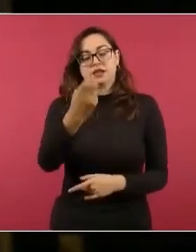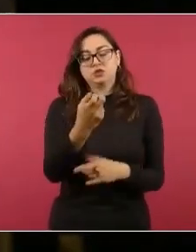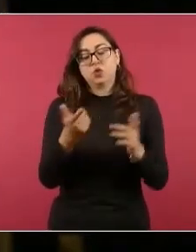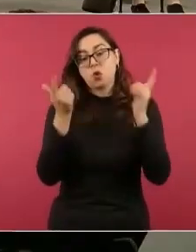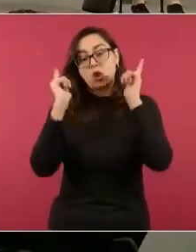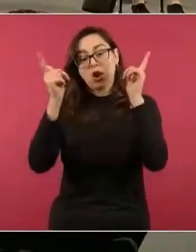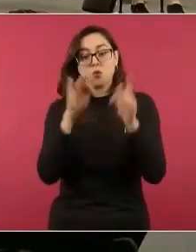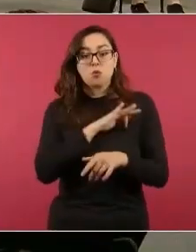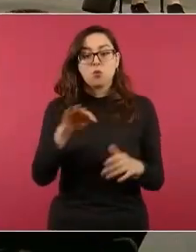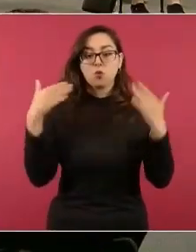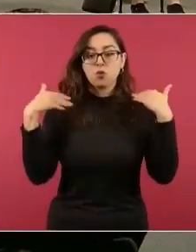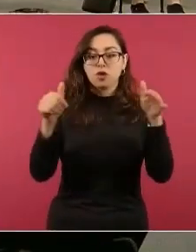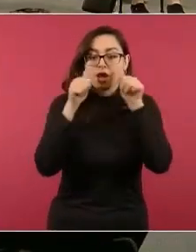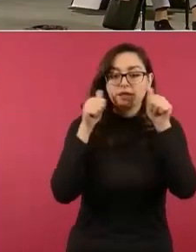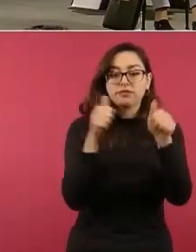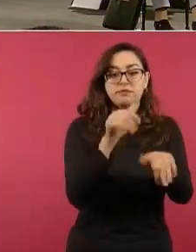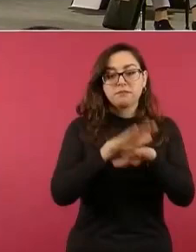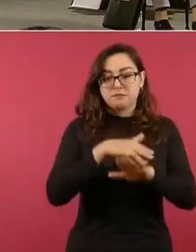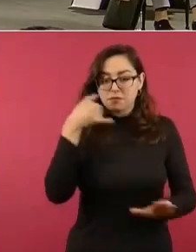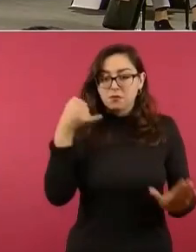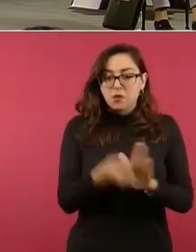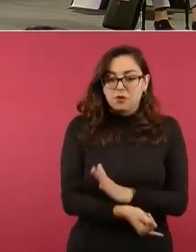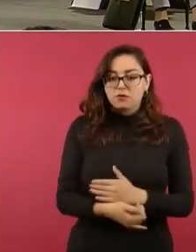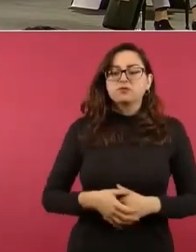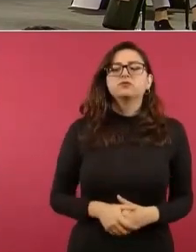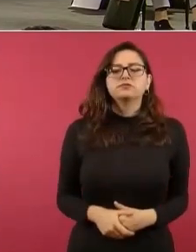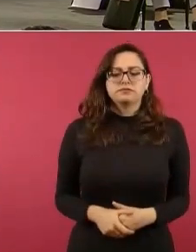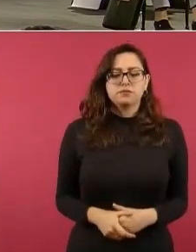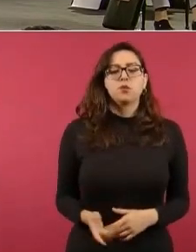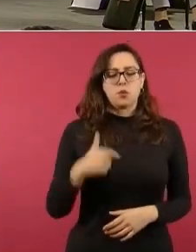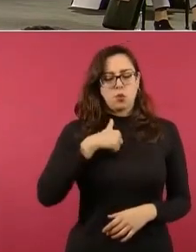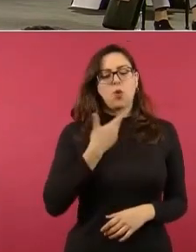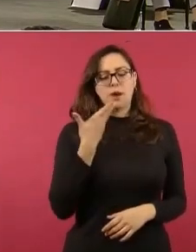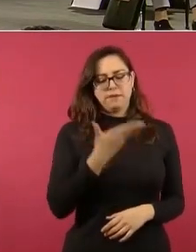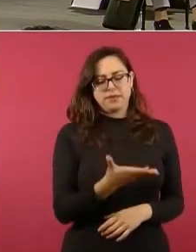considerar y atender, presidente. Sí, vamos a pedirle a Alejandro que nos dé una respuesta. Bien,